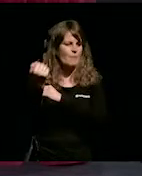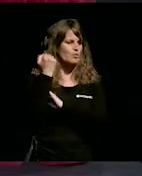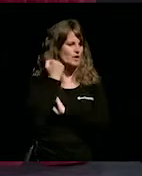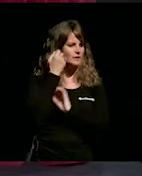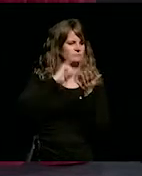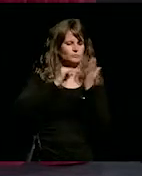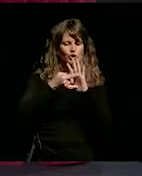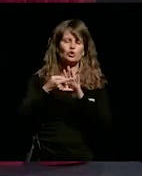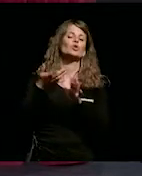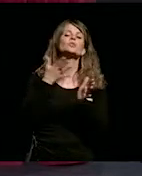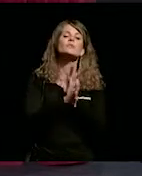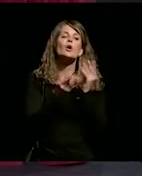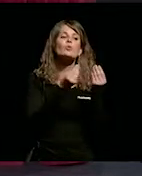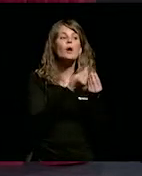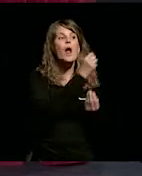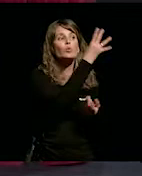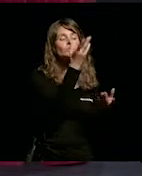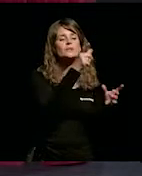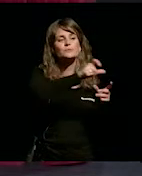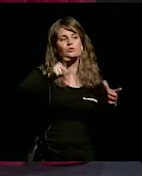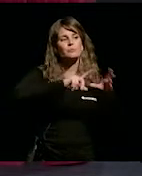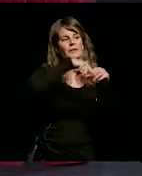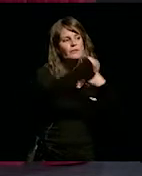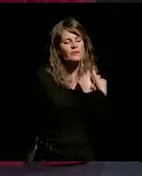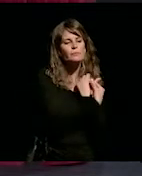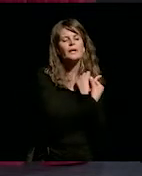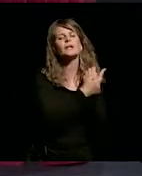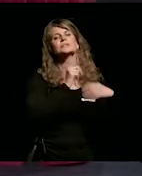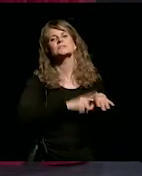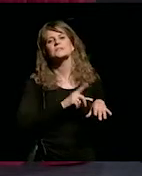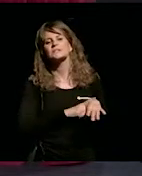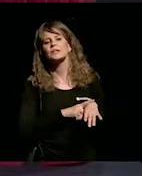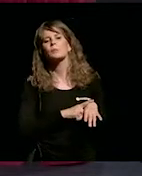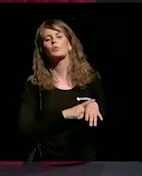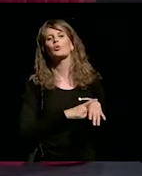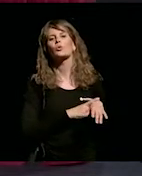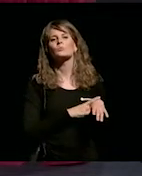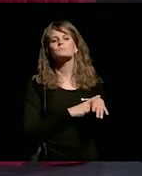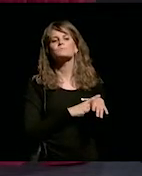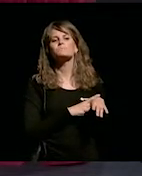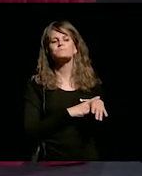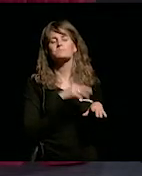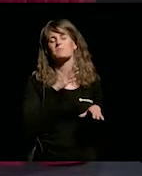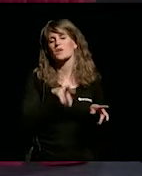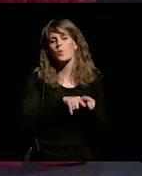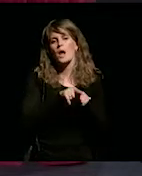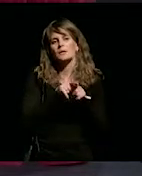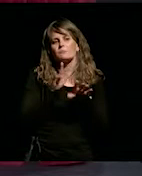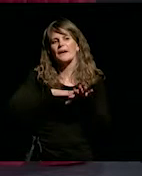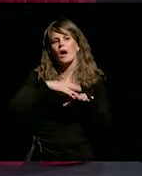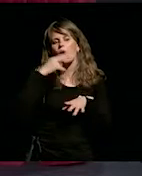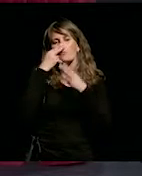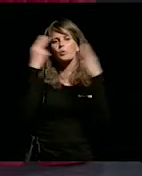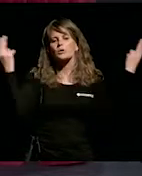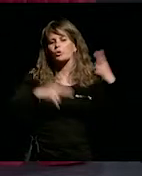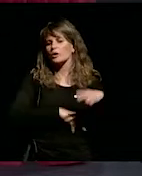que mucha gente participa, lo ve al mismo tiempo. Está dirigida a un público generalista, se presenta al